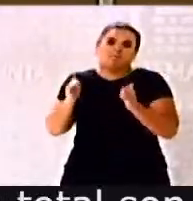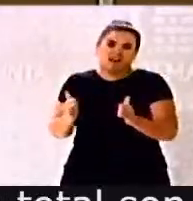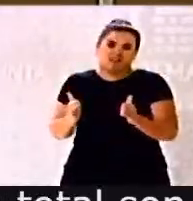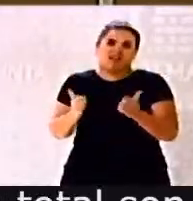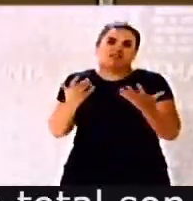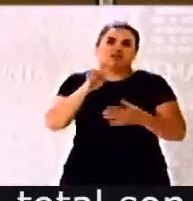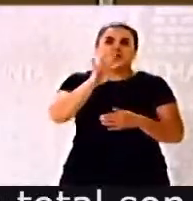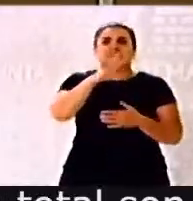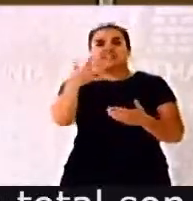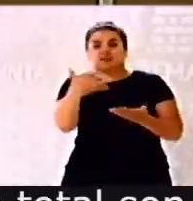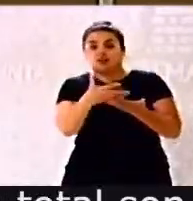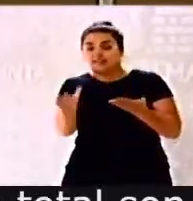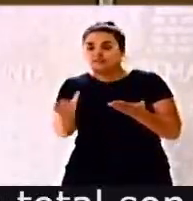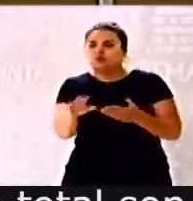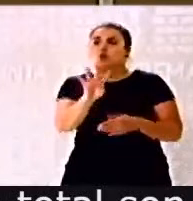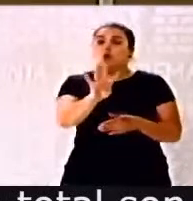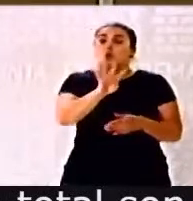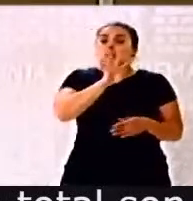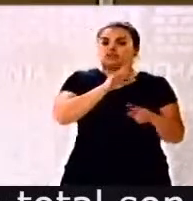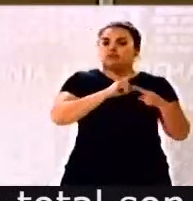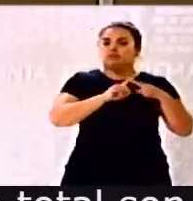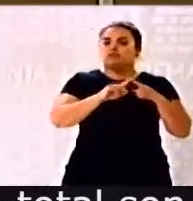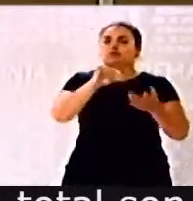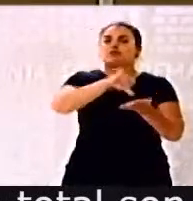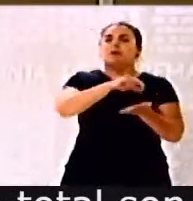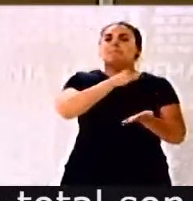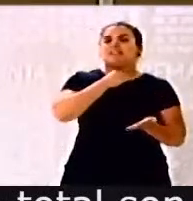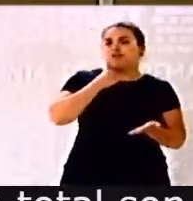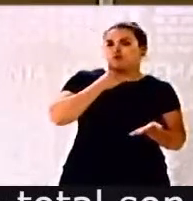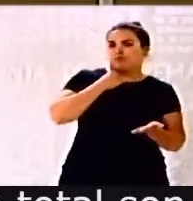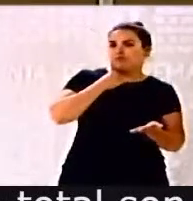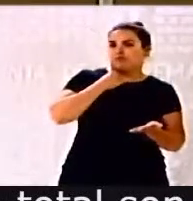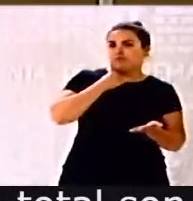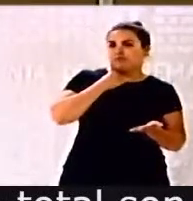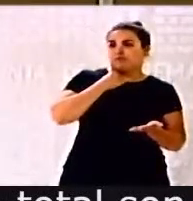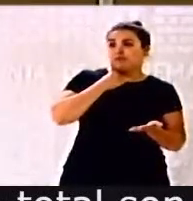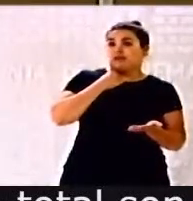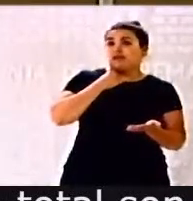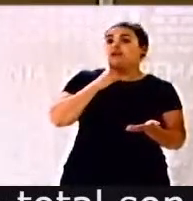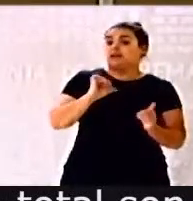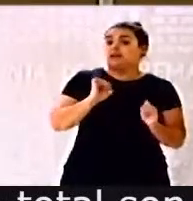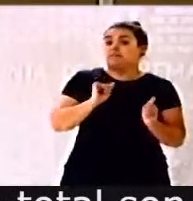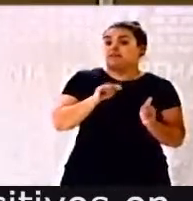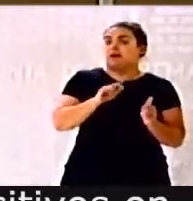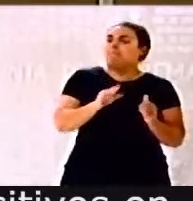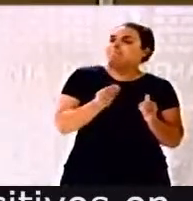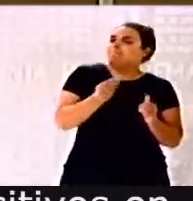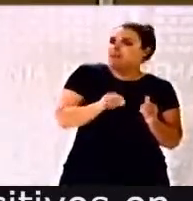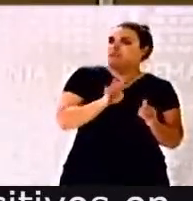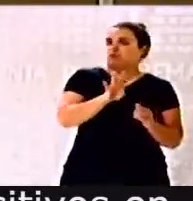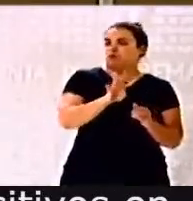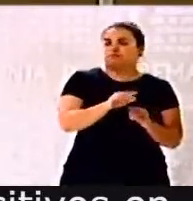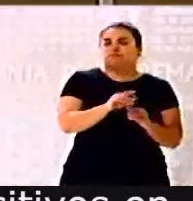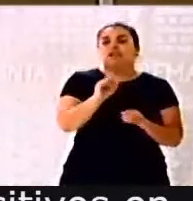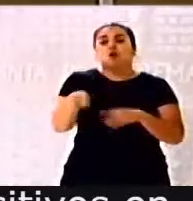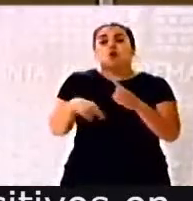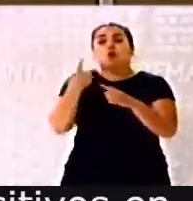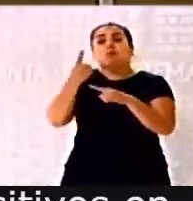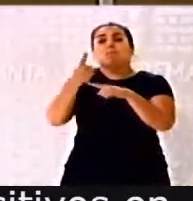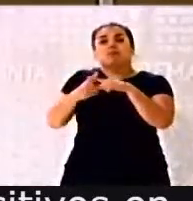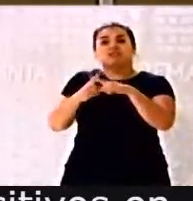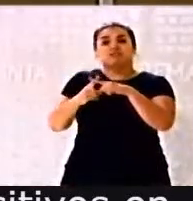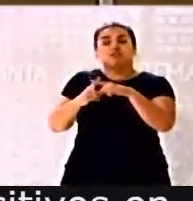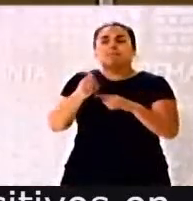índice, tenemos 4 positivos en la ciudad de Badajoz, además del índice, y un positivo en la ciudad de